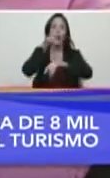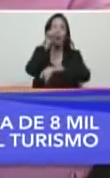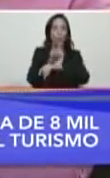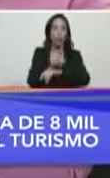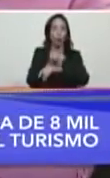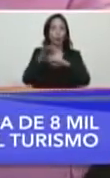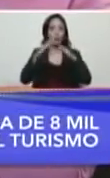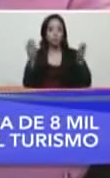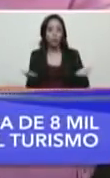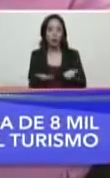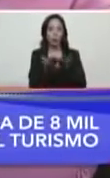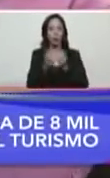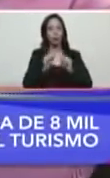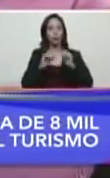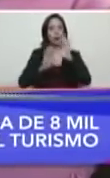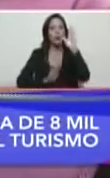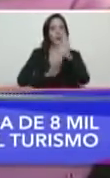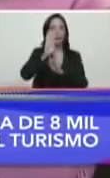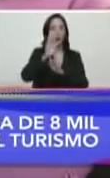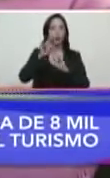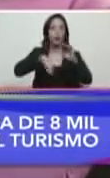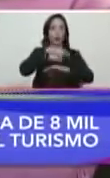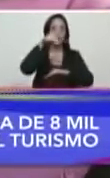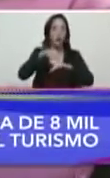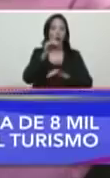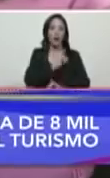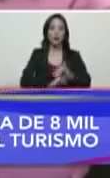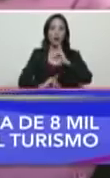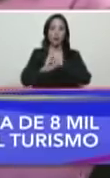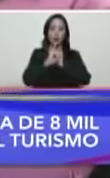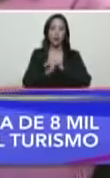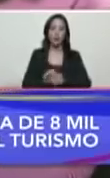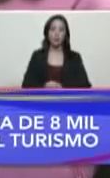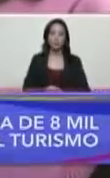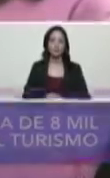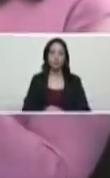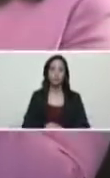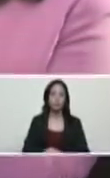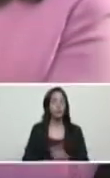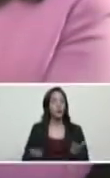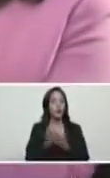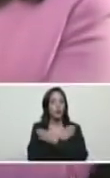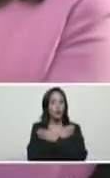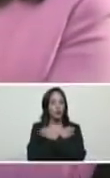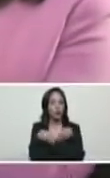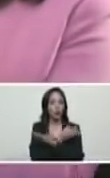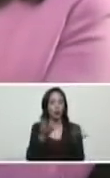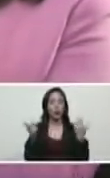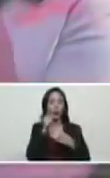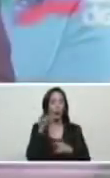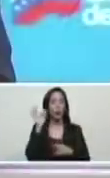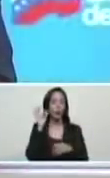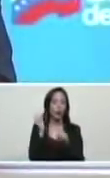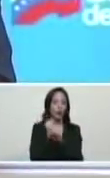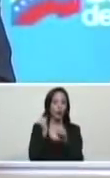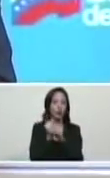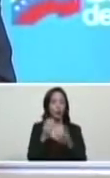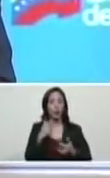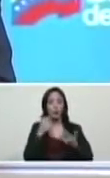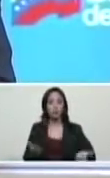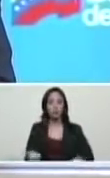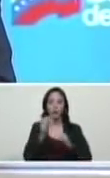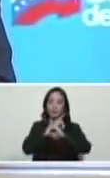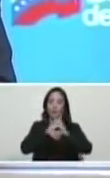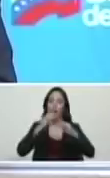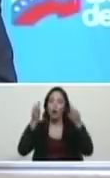poderoso motor de desarrollo nacional e internacional. Felicitaciones, trabajadores y trabajadoras. Dejo